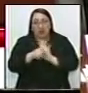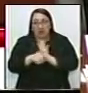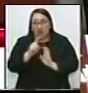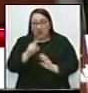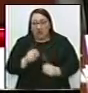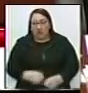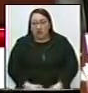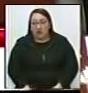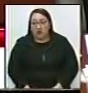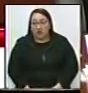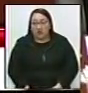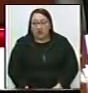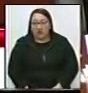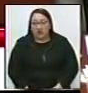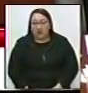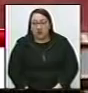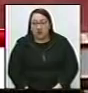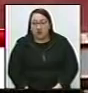corresponde.